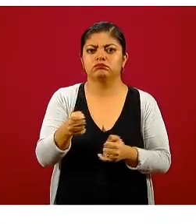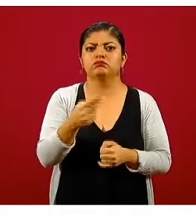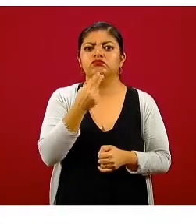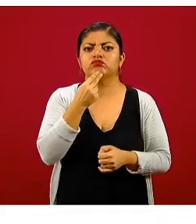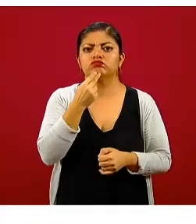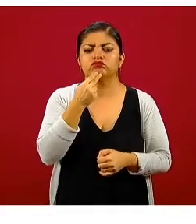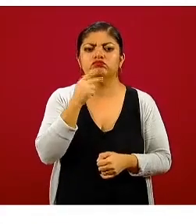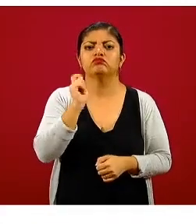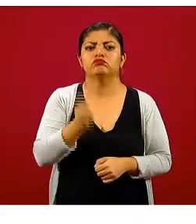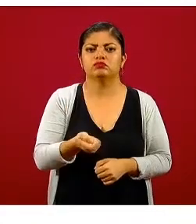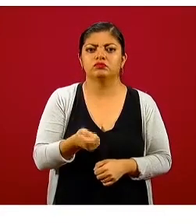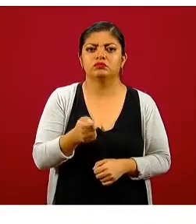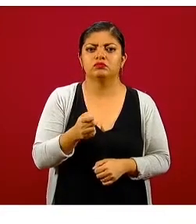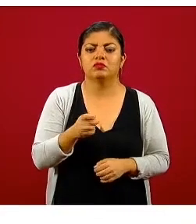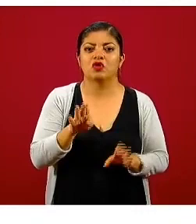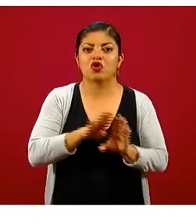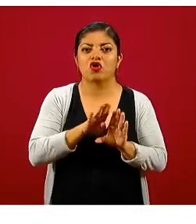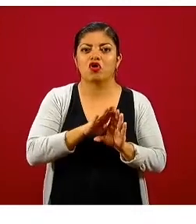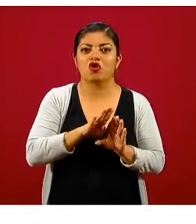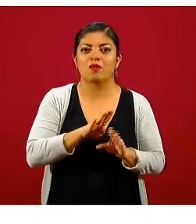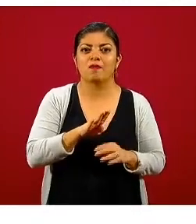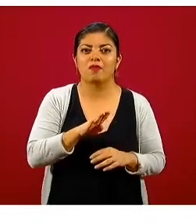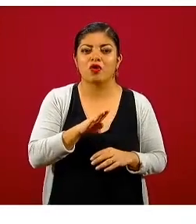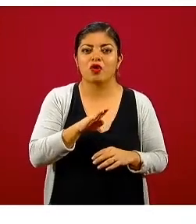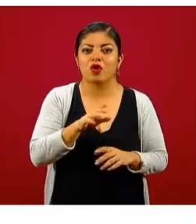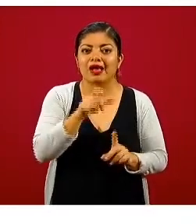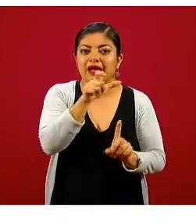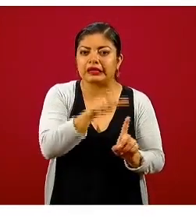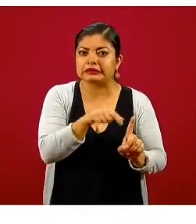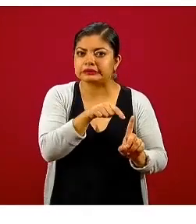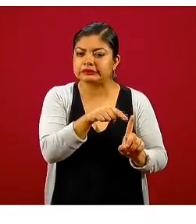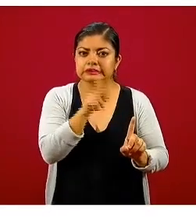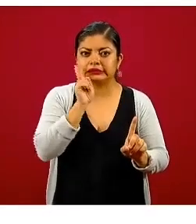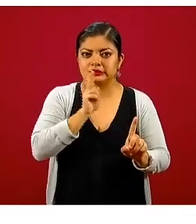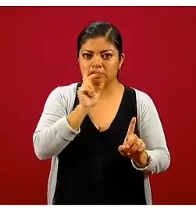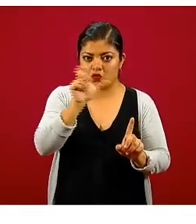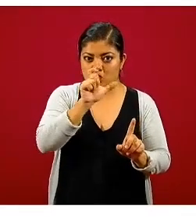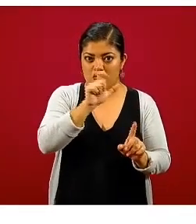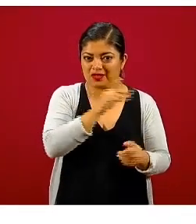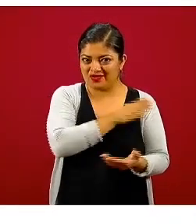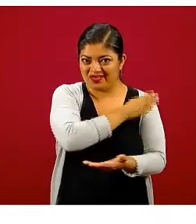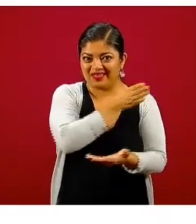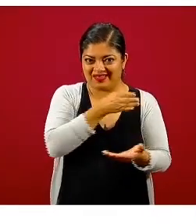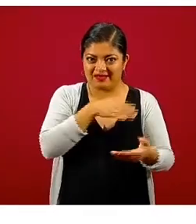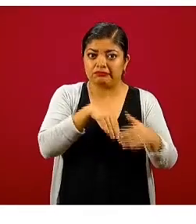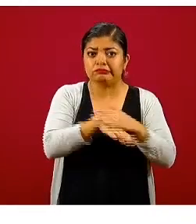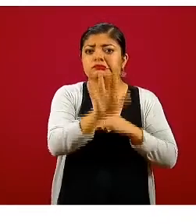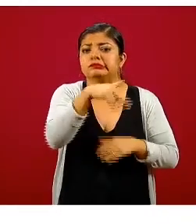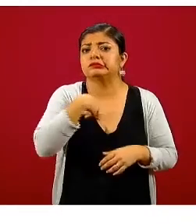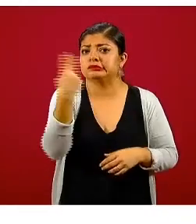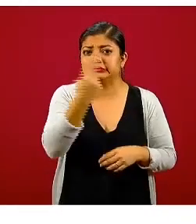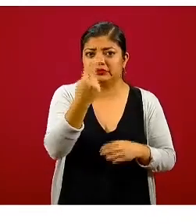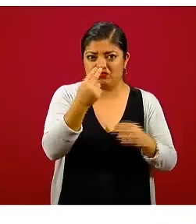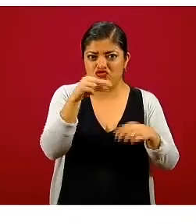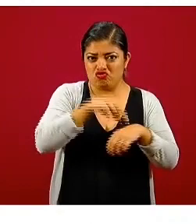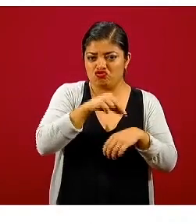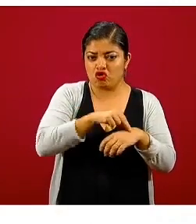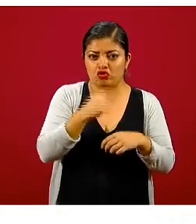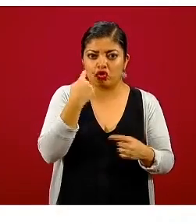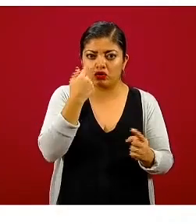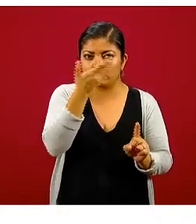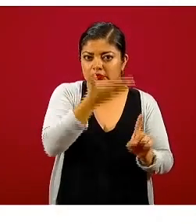del estadio clínico o las características que presentaba la persona cuando llegó a demandar atención